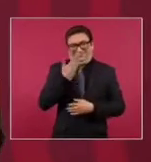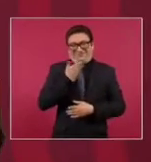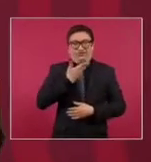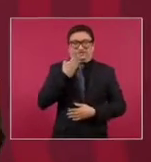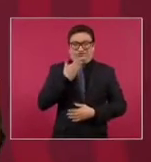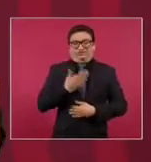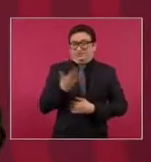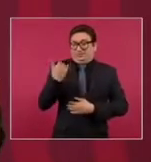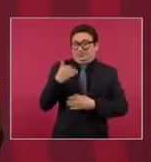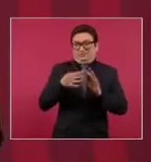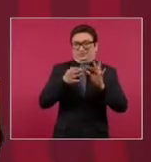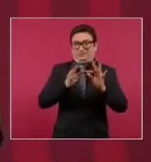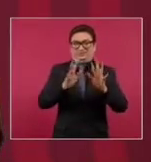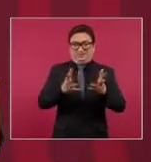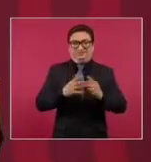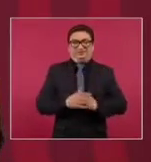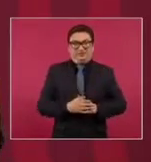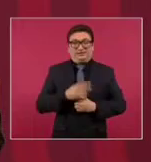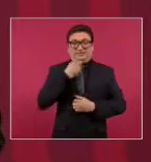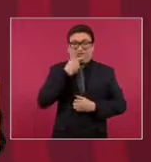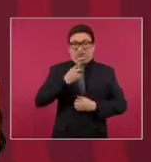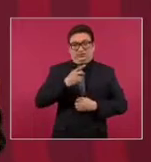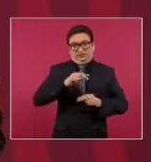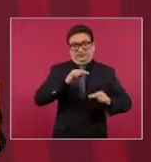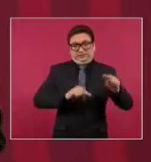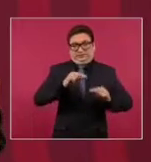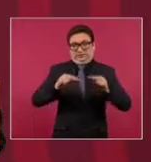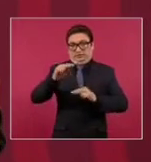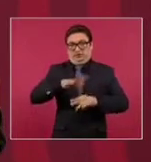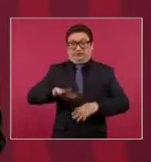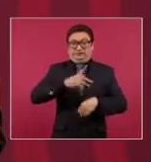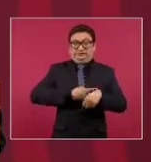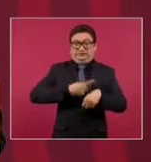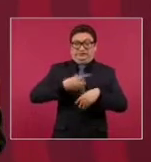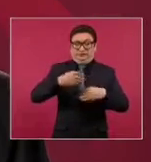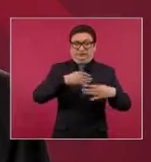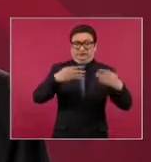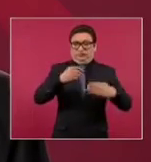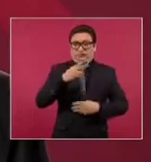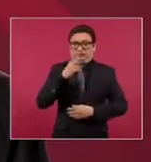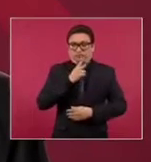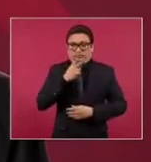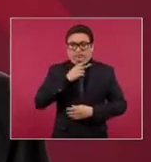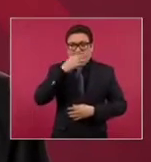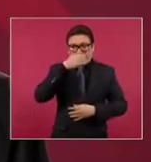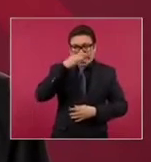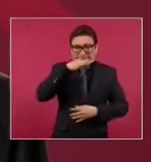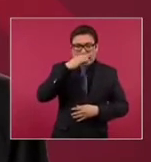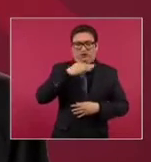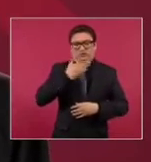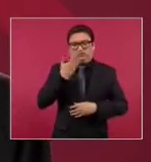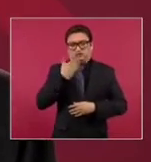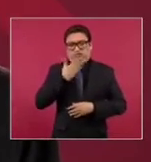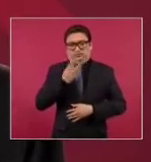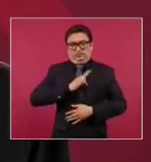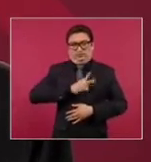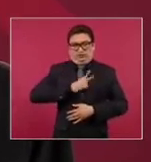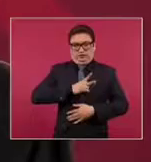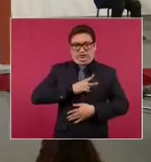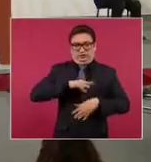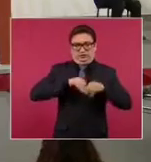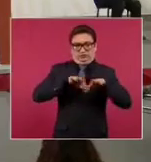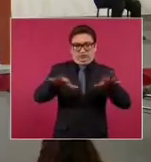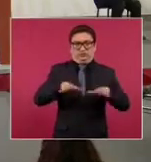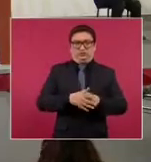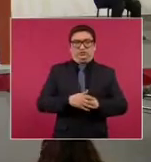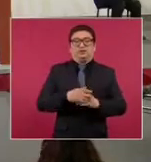hemos comentado, que exista un incremento de la frecuencia de las enfermedades respiratorias, sobre todo las transmitidas por virus. Vamos